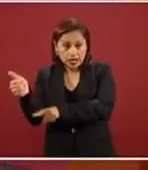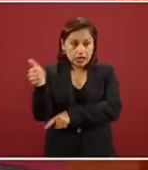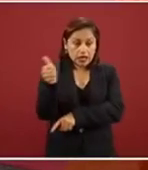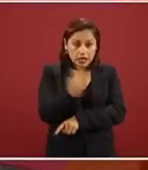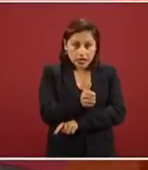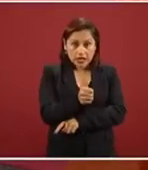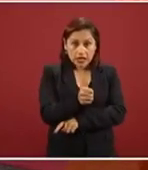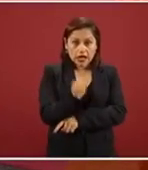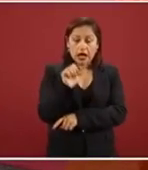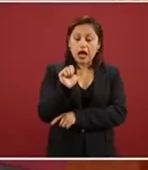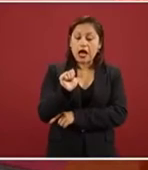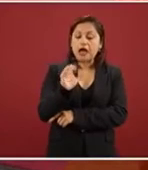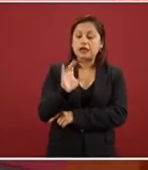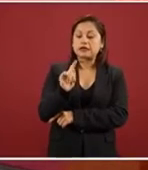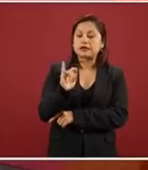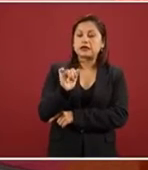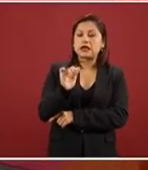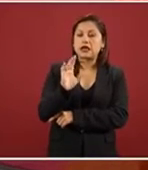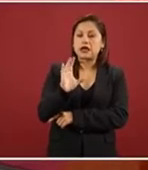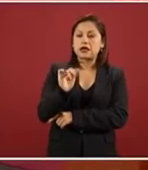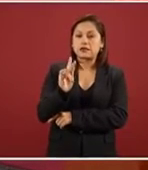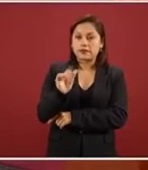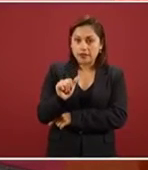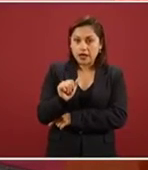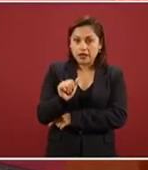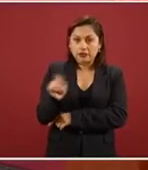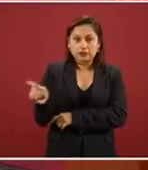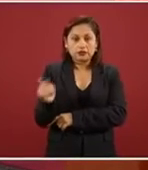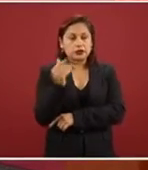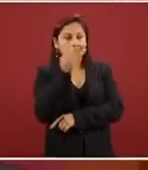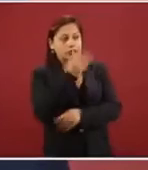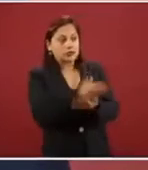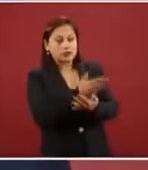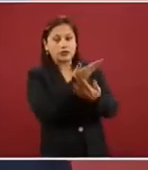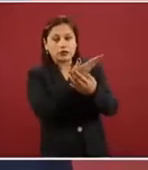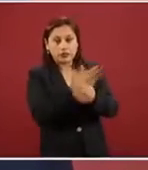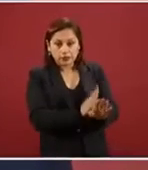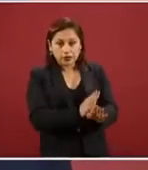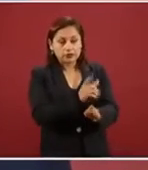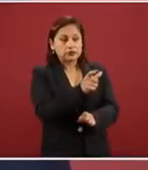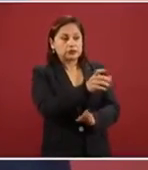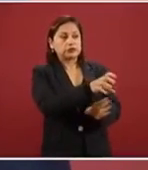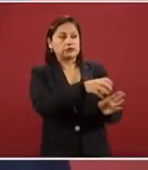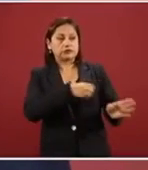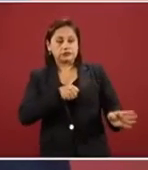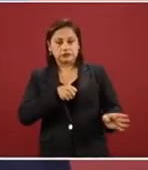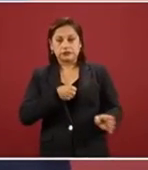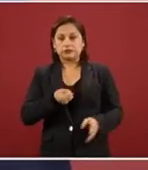a Teapa, porque no hay sucursales bancarias.